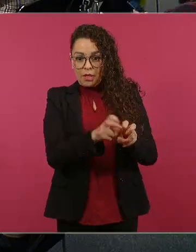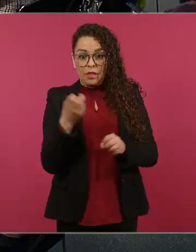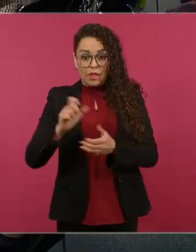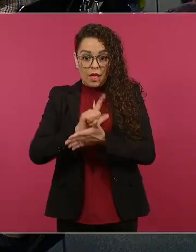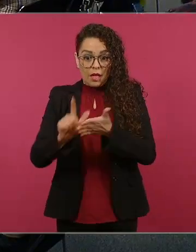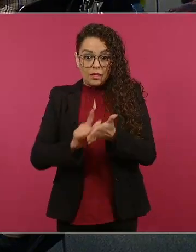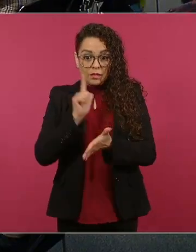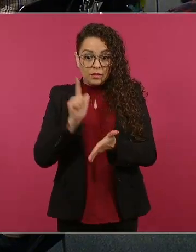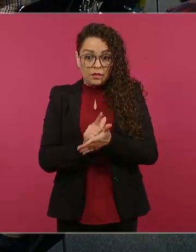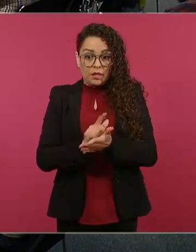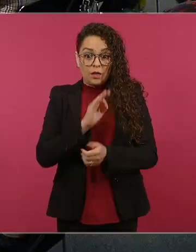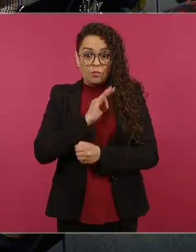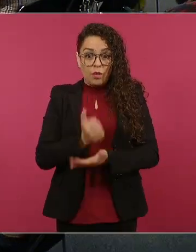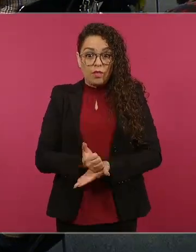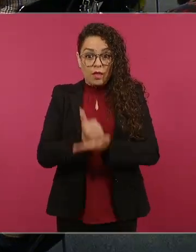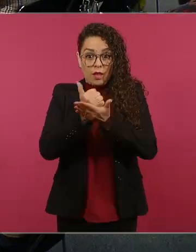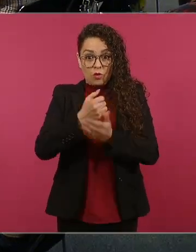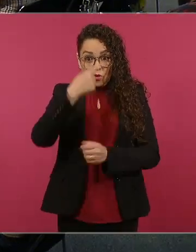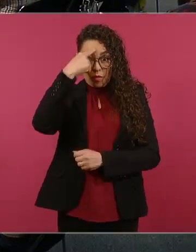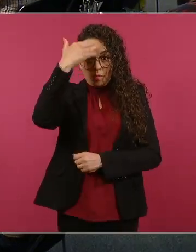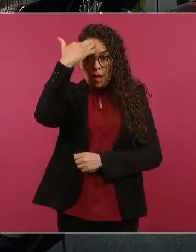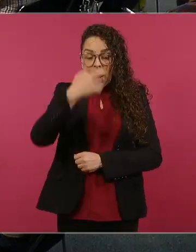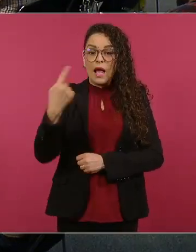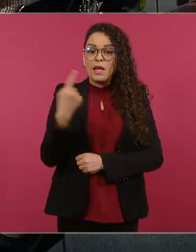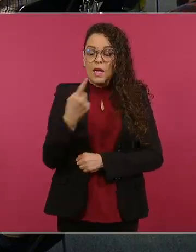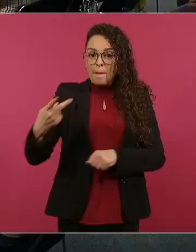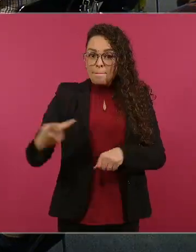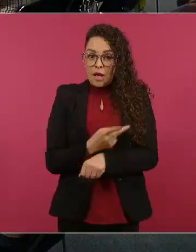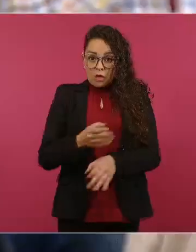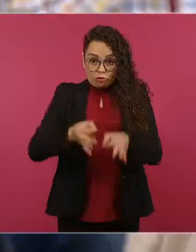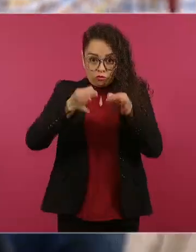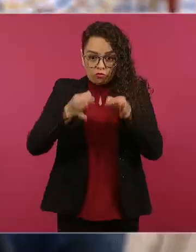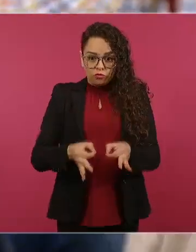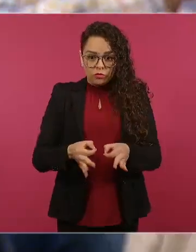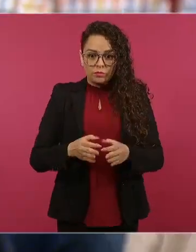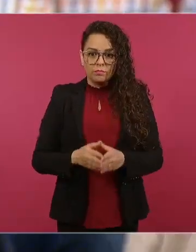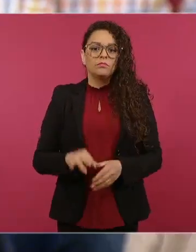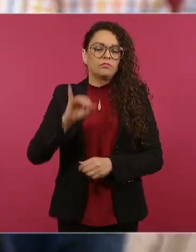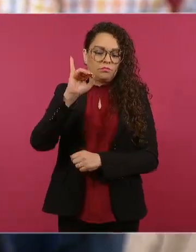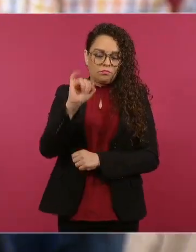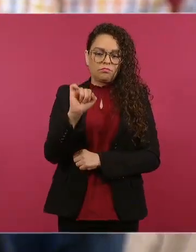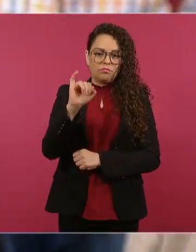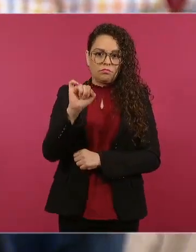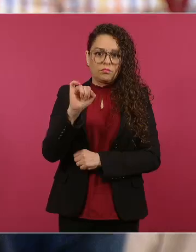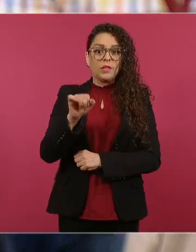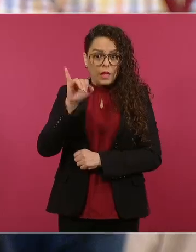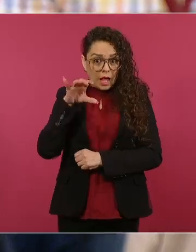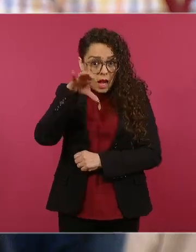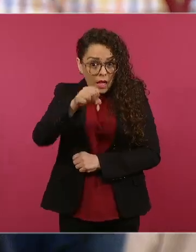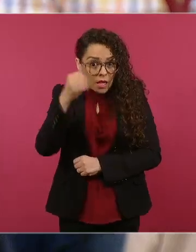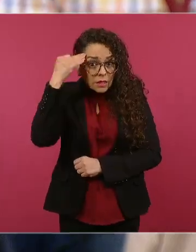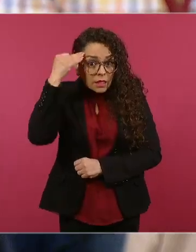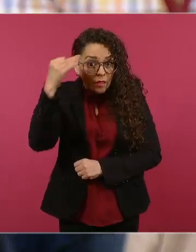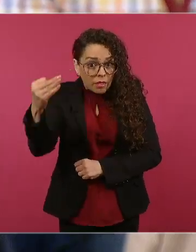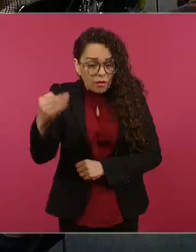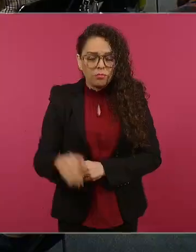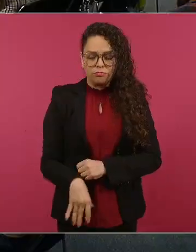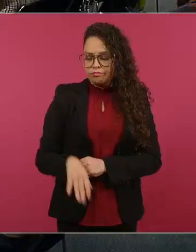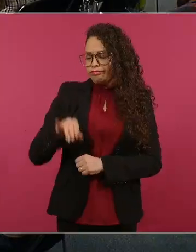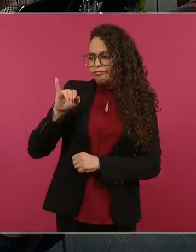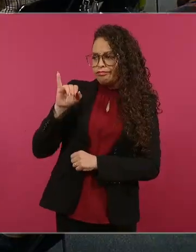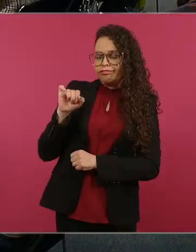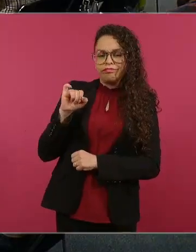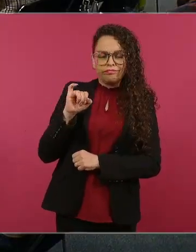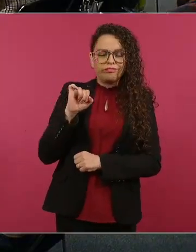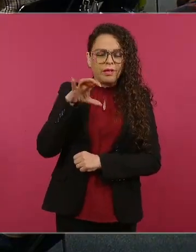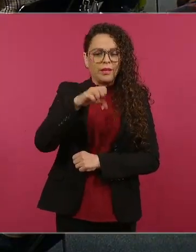de la justicia del caso? Nos va a ayudar mucho. ¿Y alcanzará el tiempo, sí, antes de que termine su trabajo? Sí, nos alcanza el tiempo. Ok. Porque